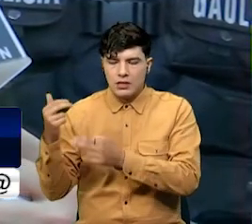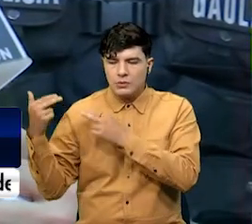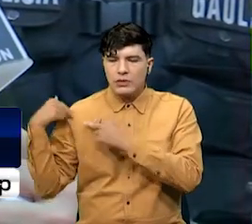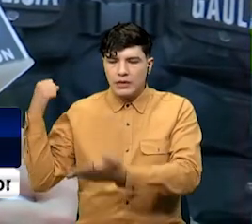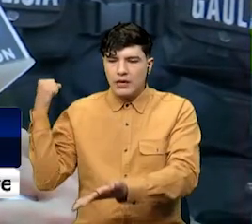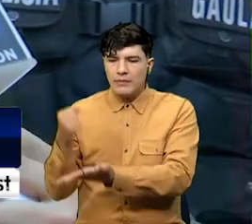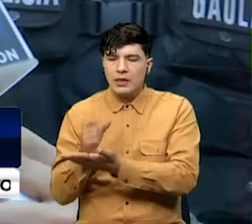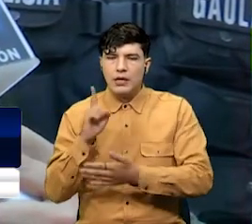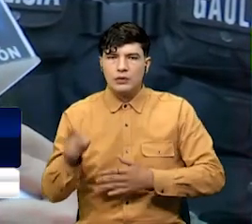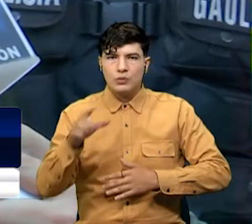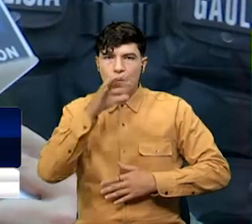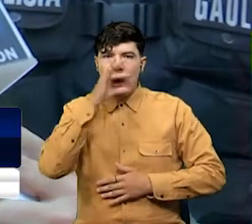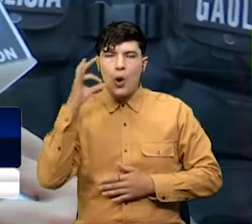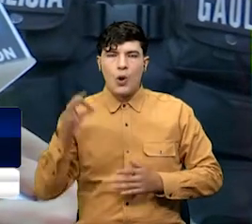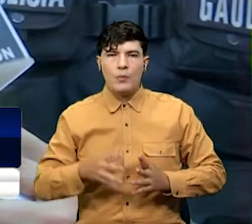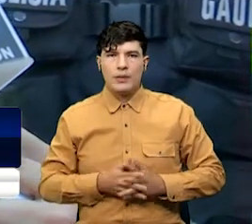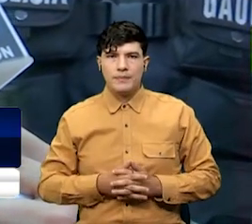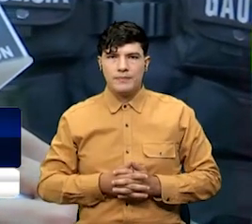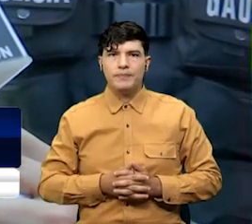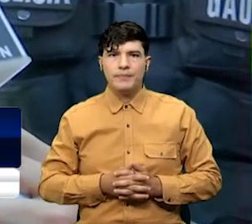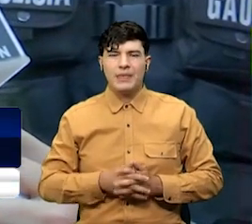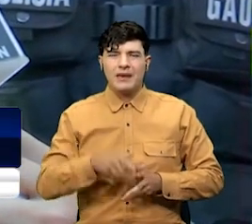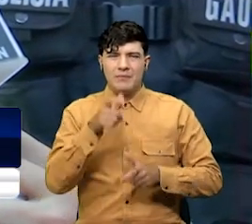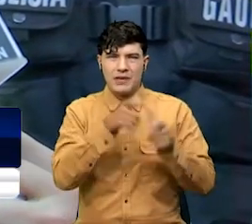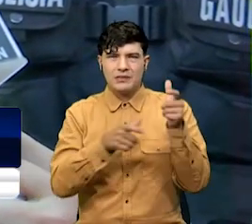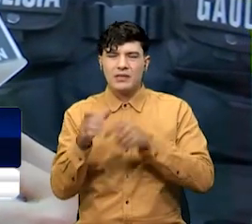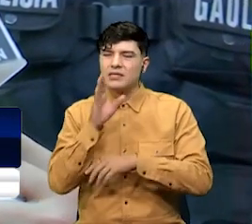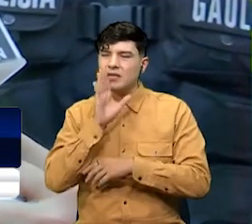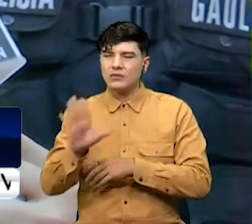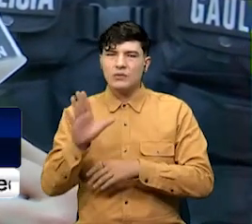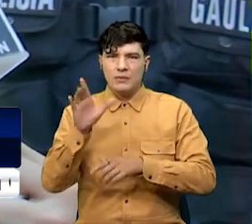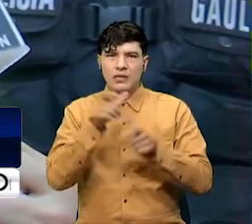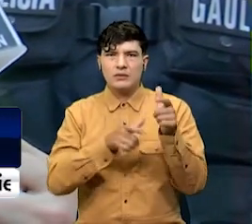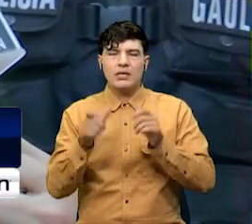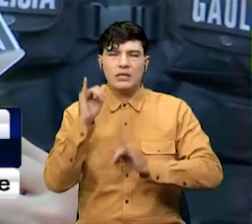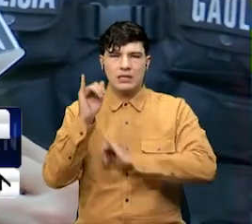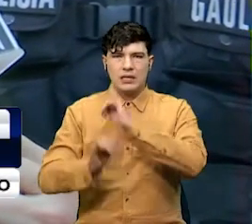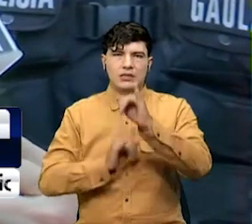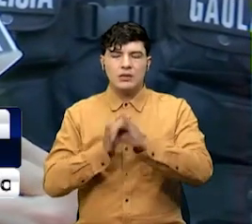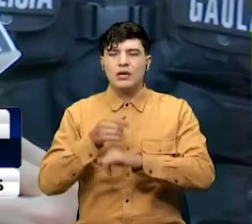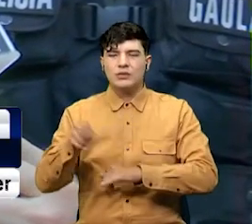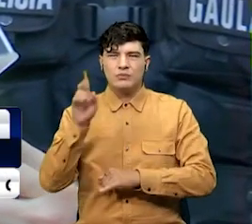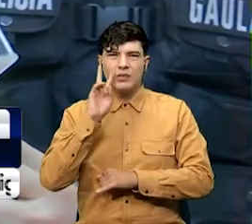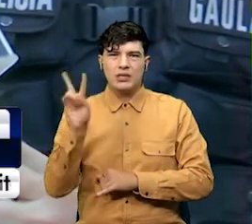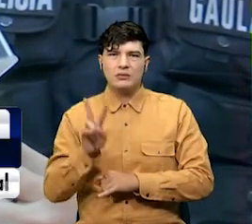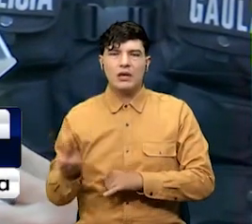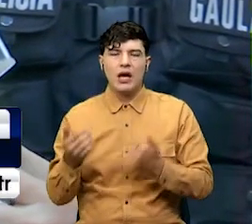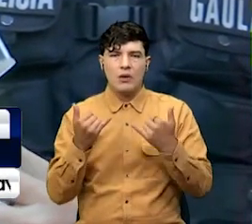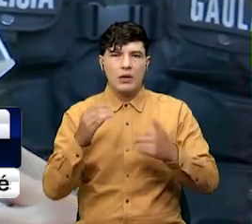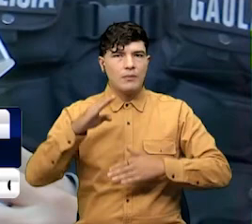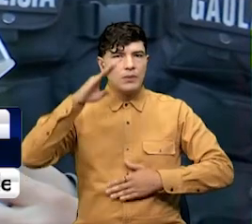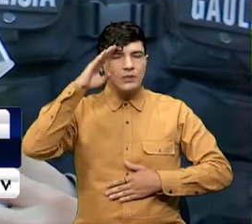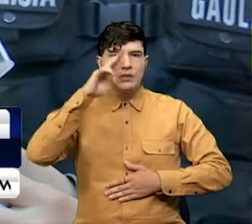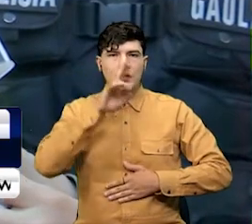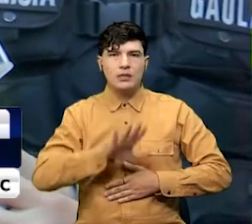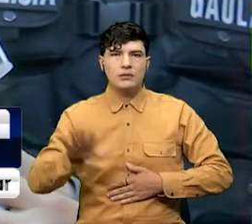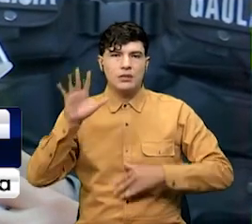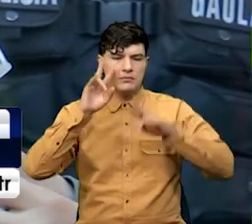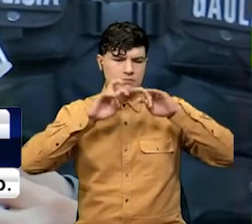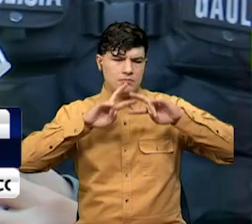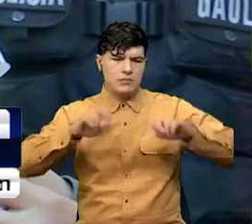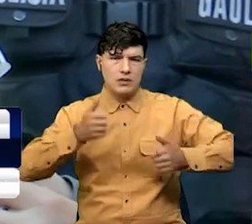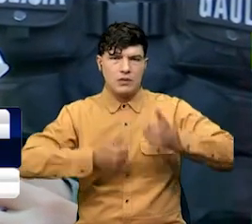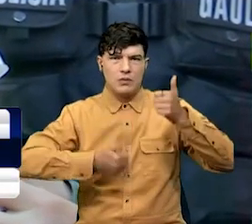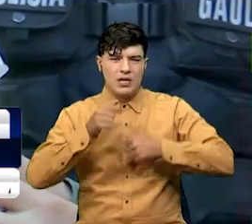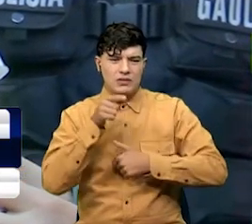de victimarios extranjeros ya será la investigación la que se encargará de establecer cuál es la